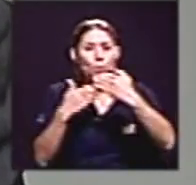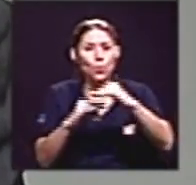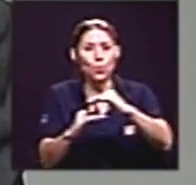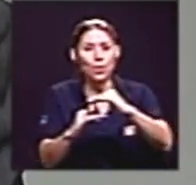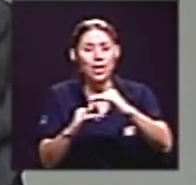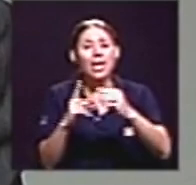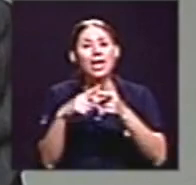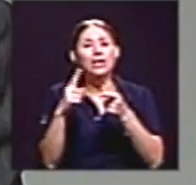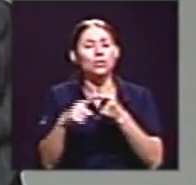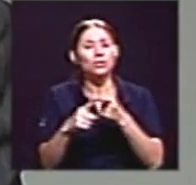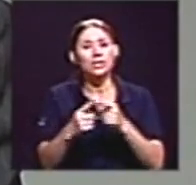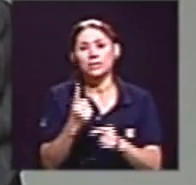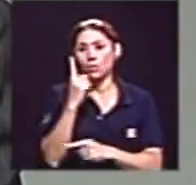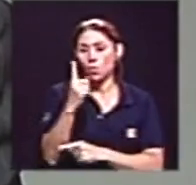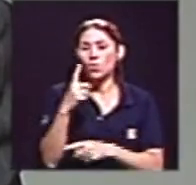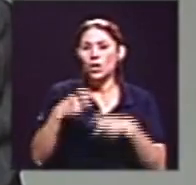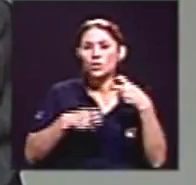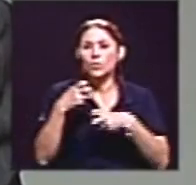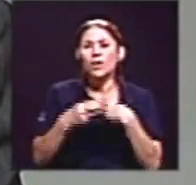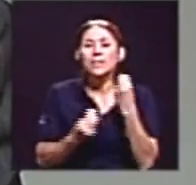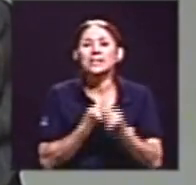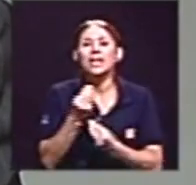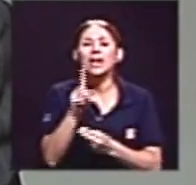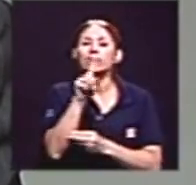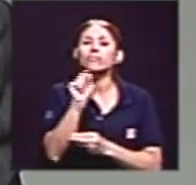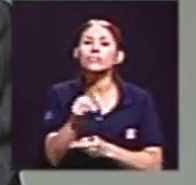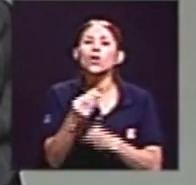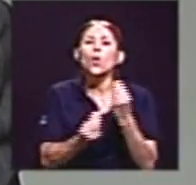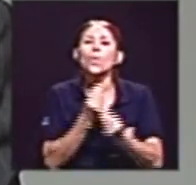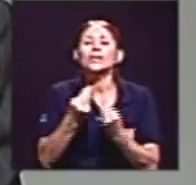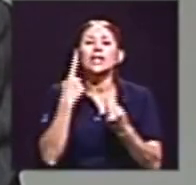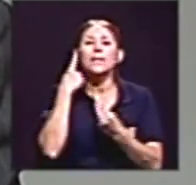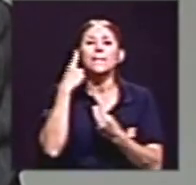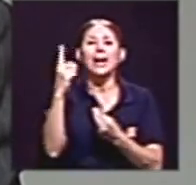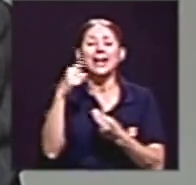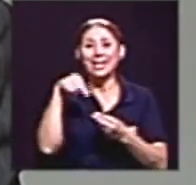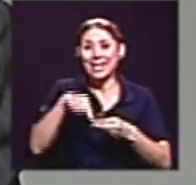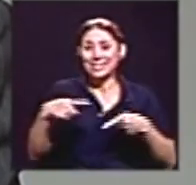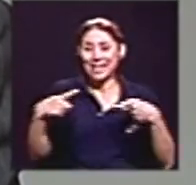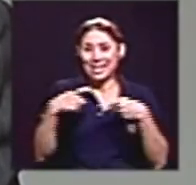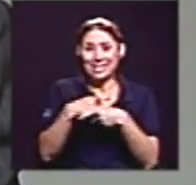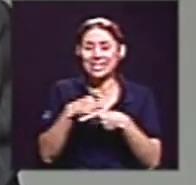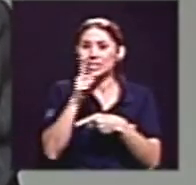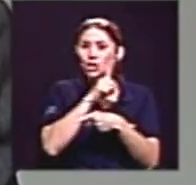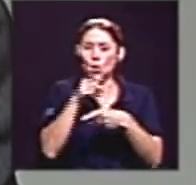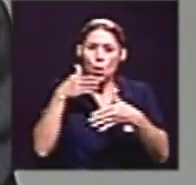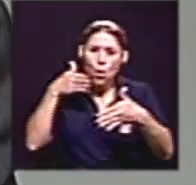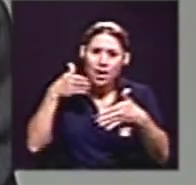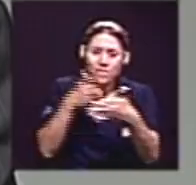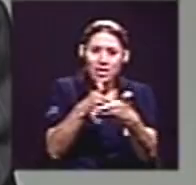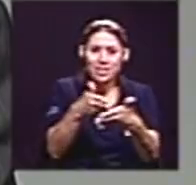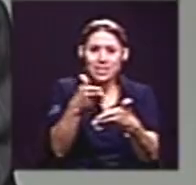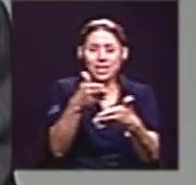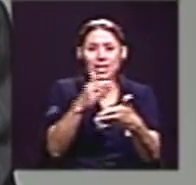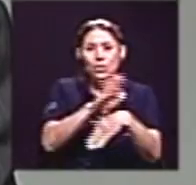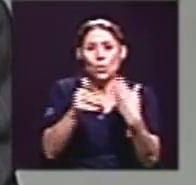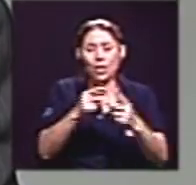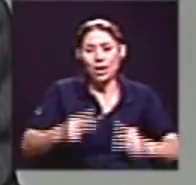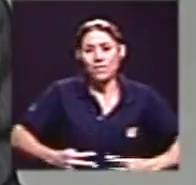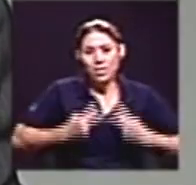Y entonces uno de los problemas era cómo hacer para que esta crisis no golpee a algunos por toda la vida. Es decir, yo creo que el tema